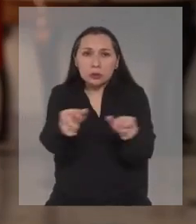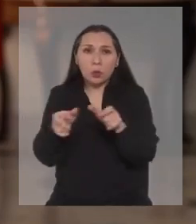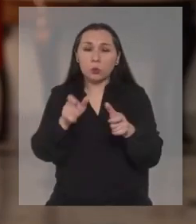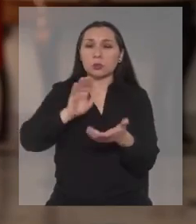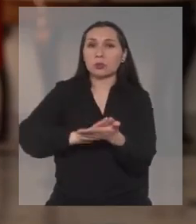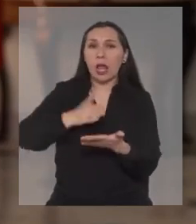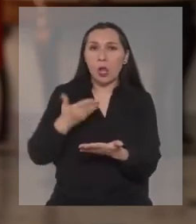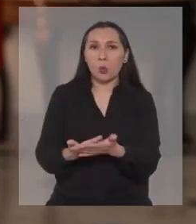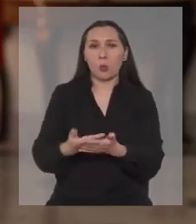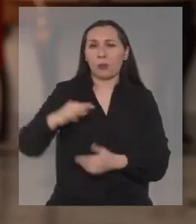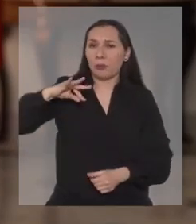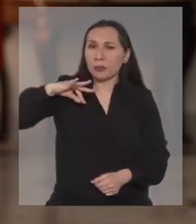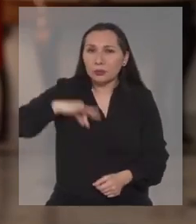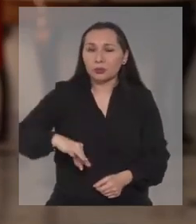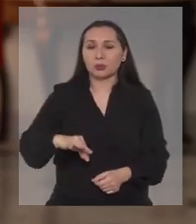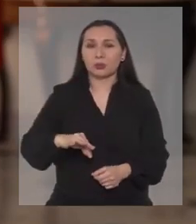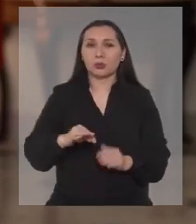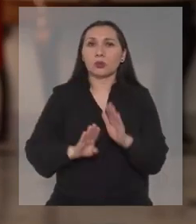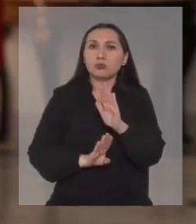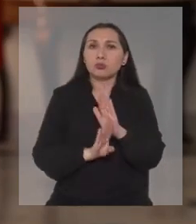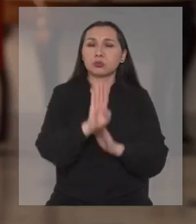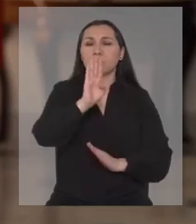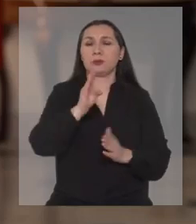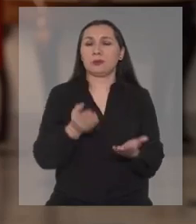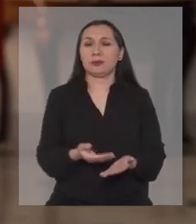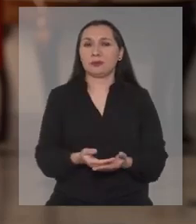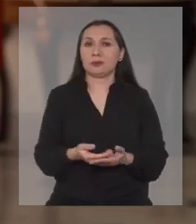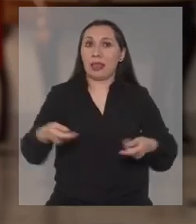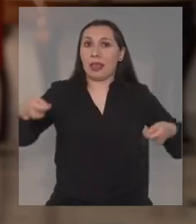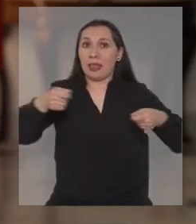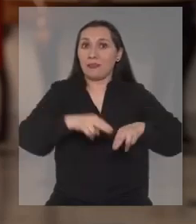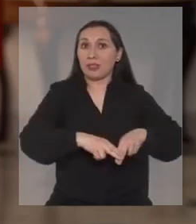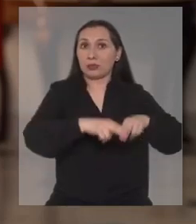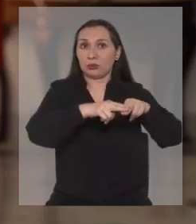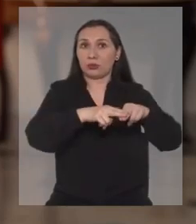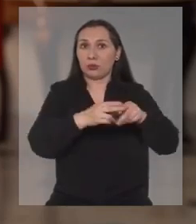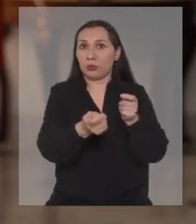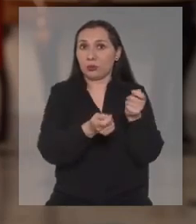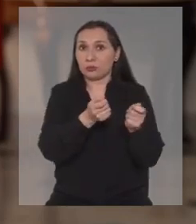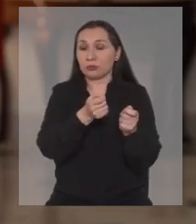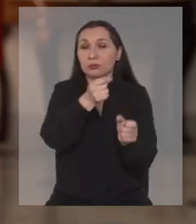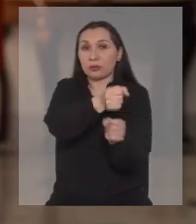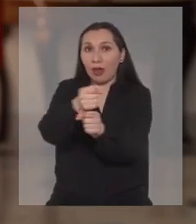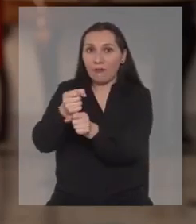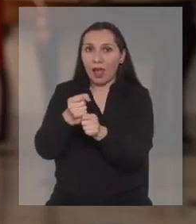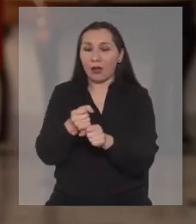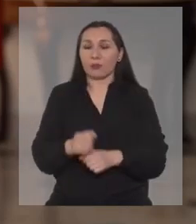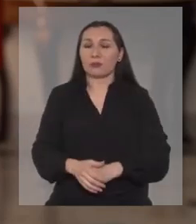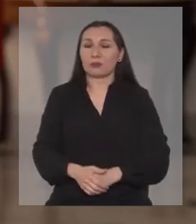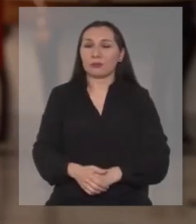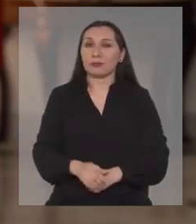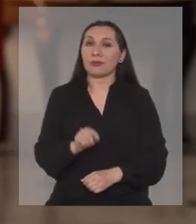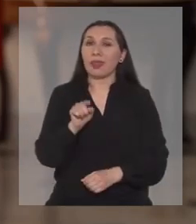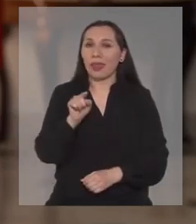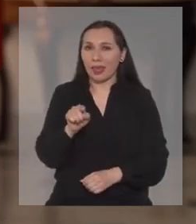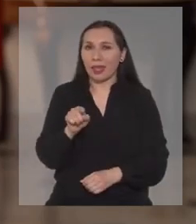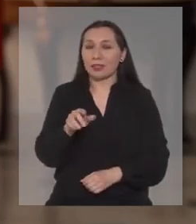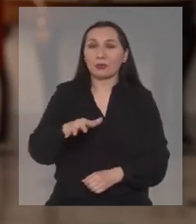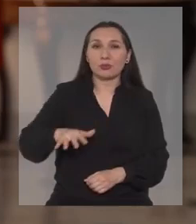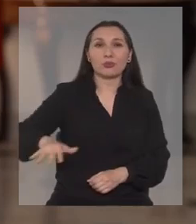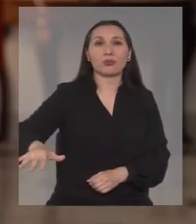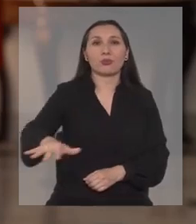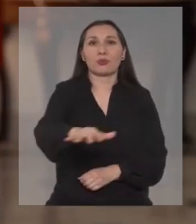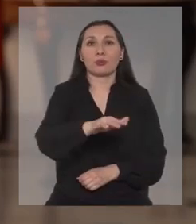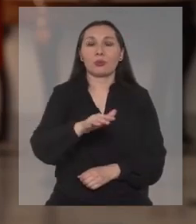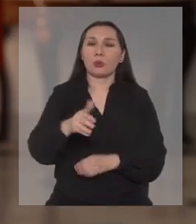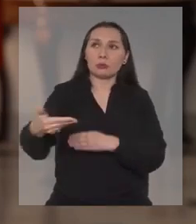seguridad salud pensiones crecimiento inversión empleo eso es la que